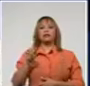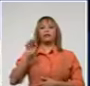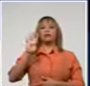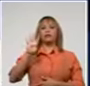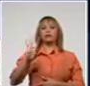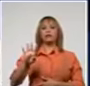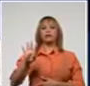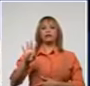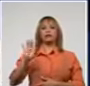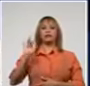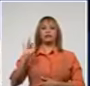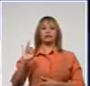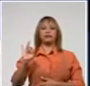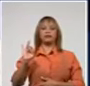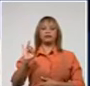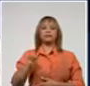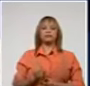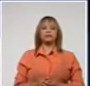3,47.